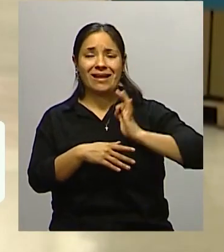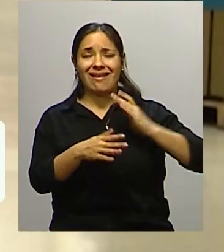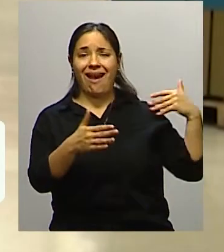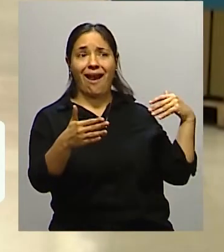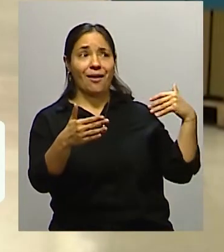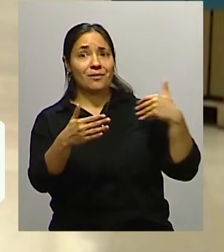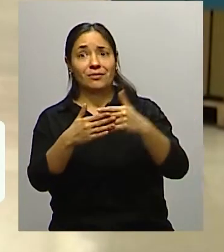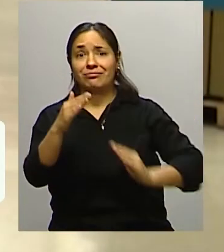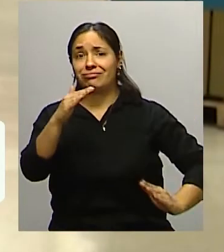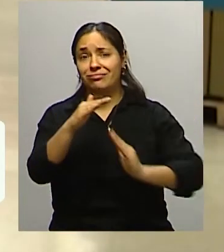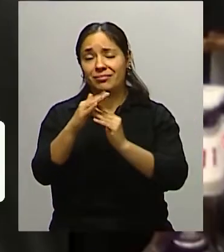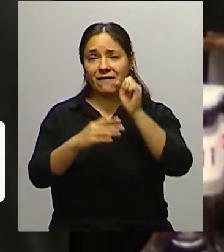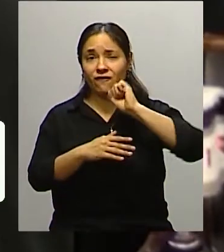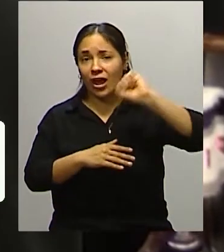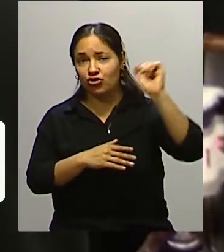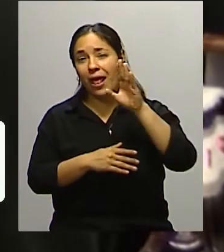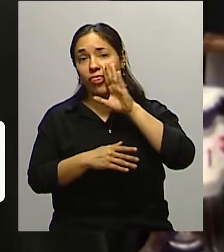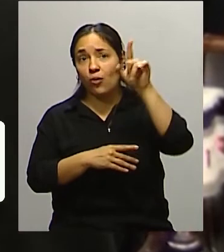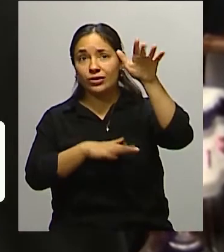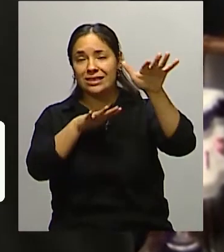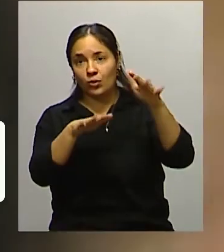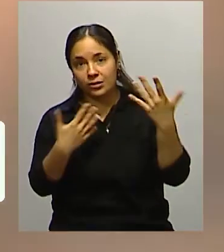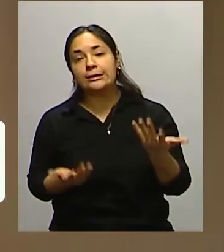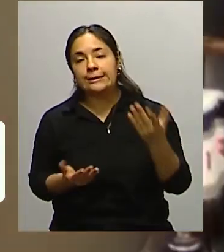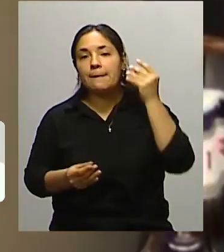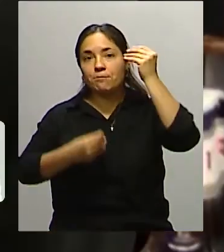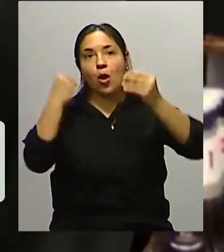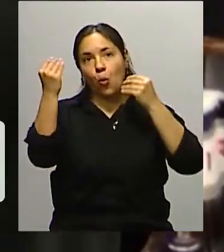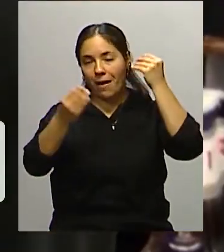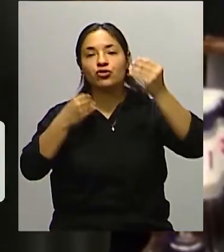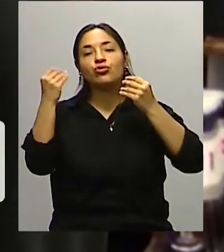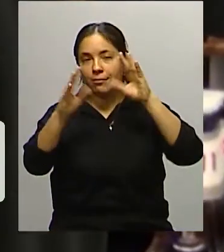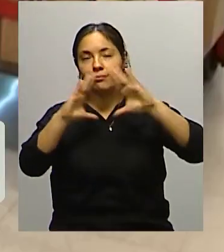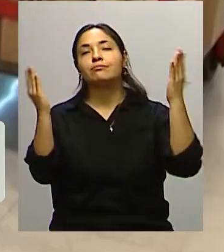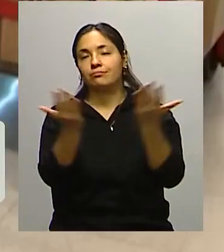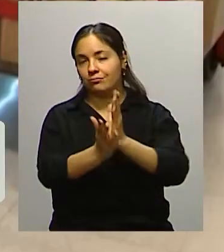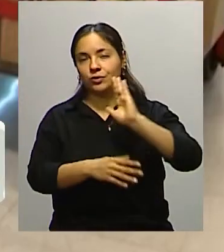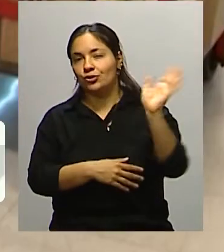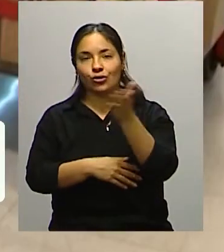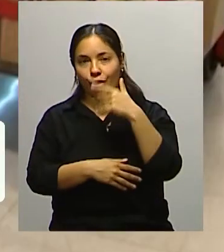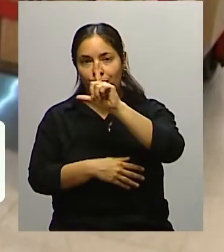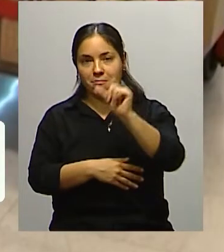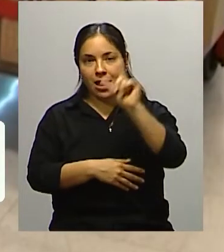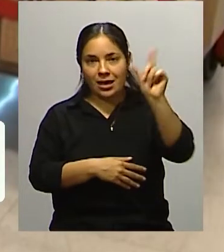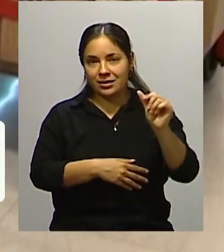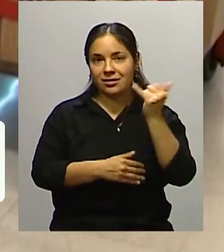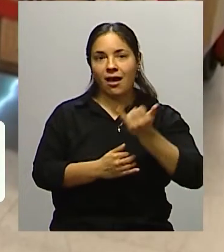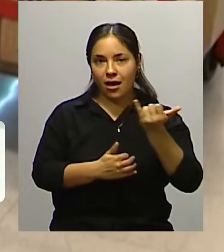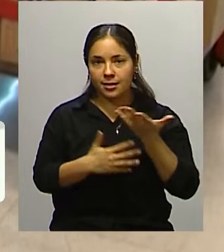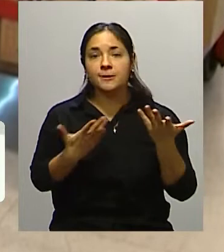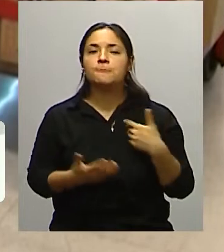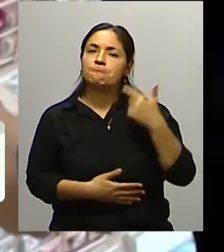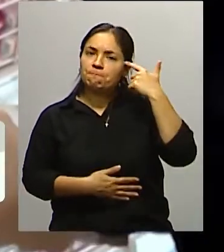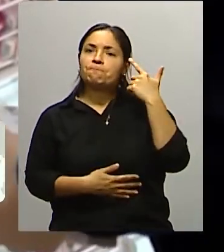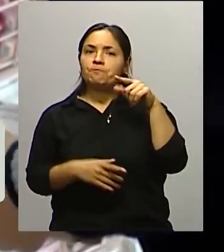Estados Unidos. Uh-huh. Entonces, la preocupación es internacional, y yo diría que ahí es importante